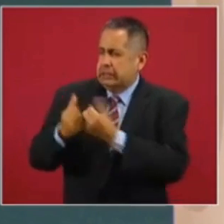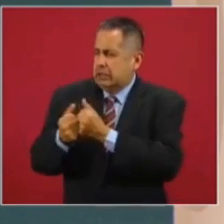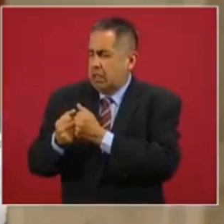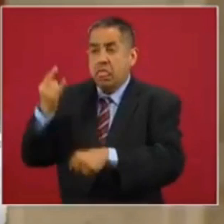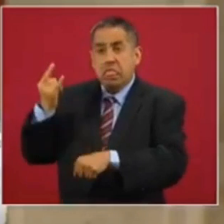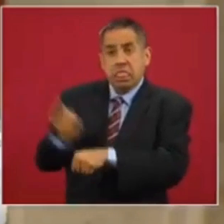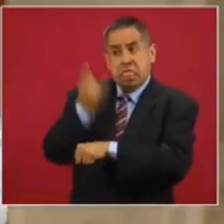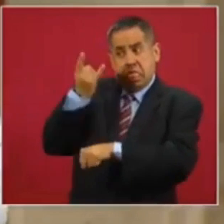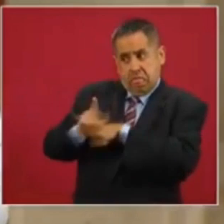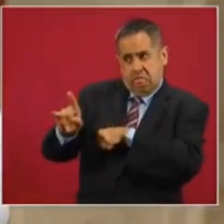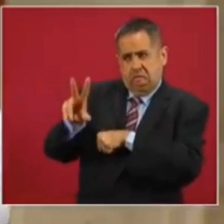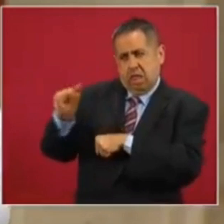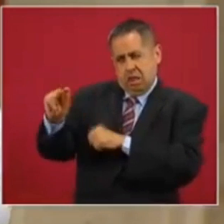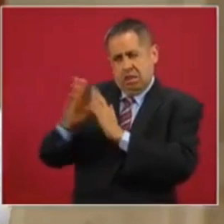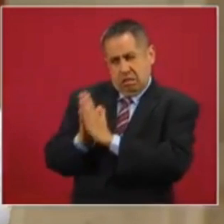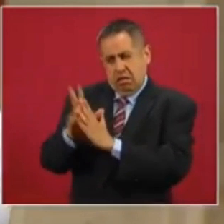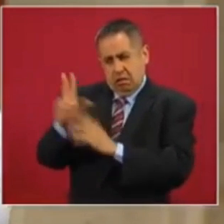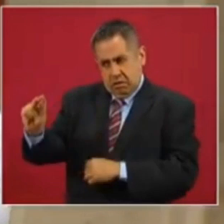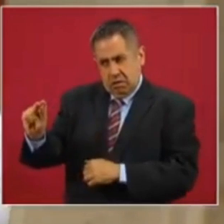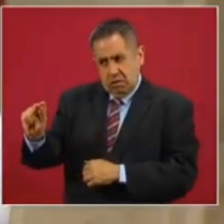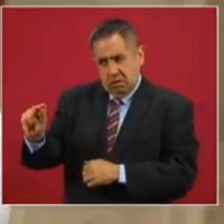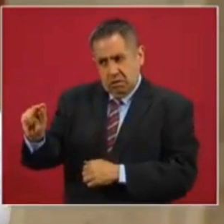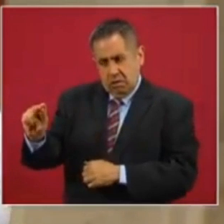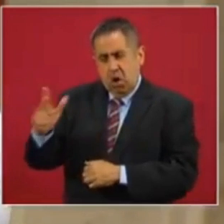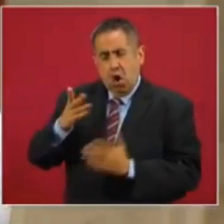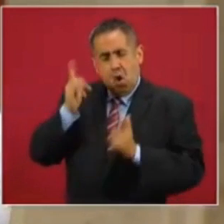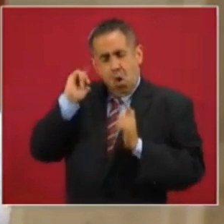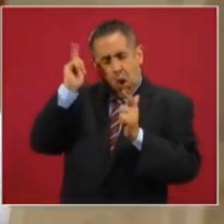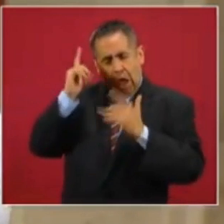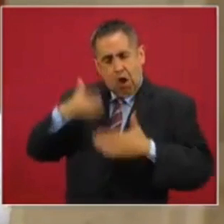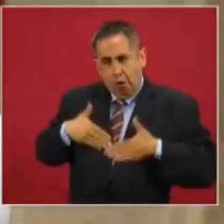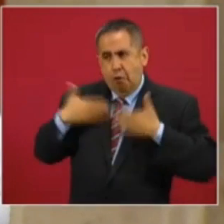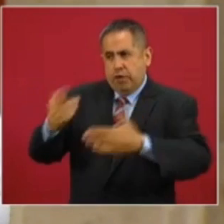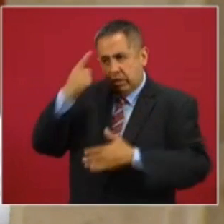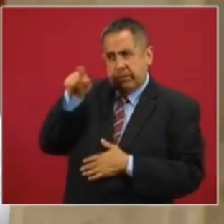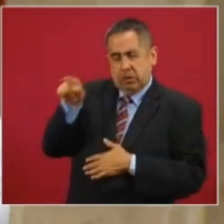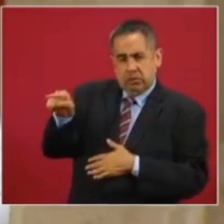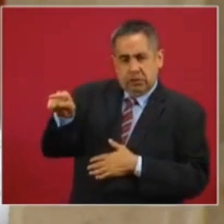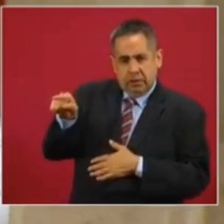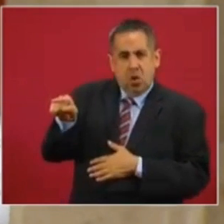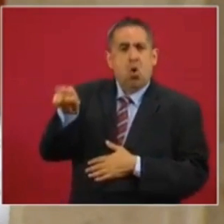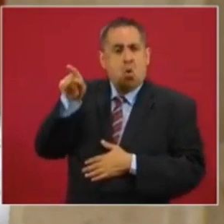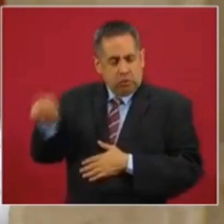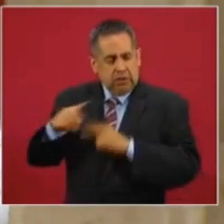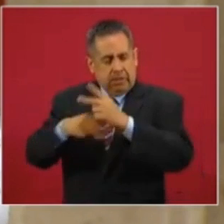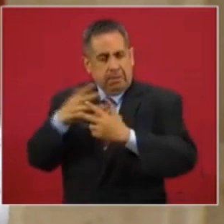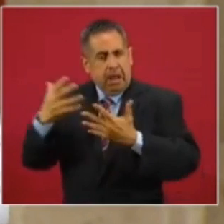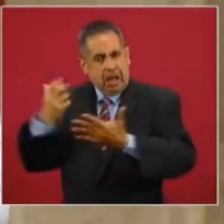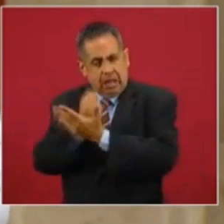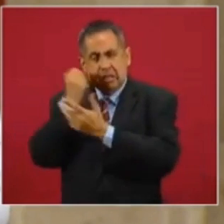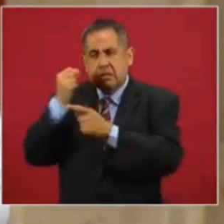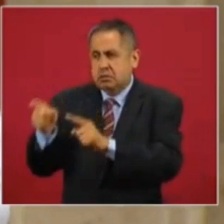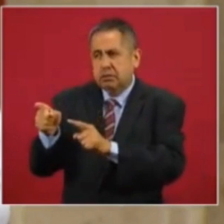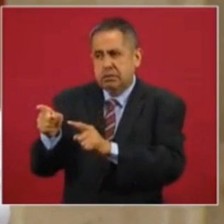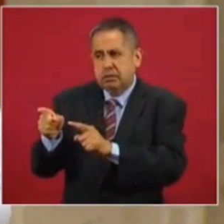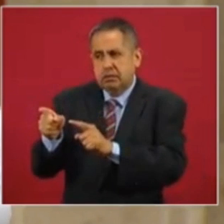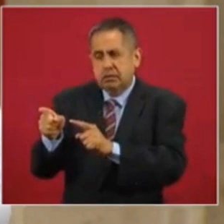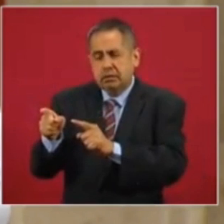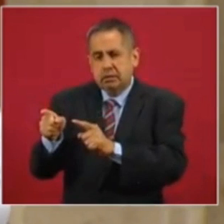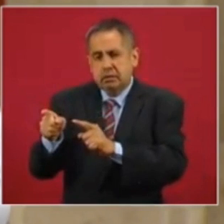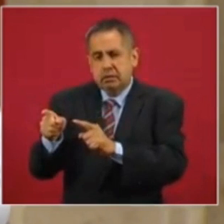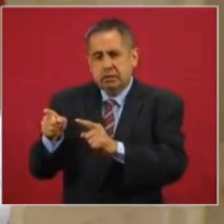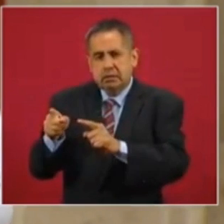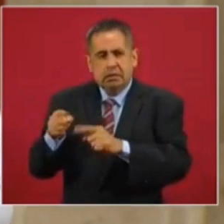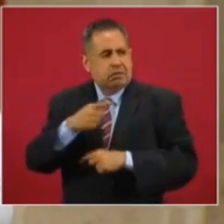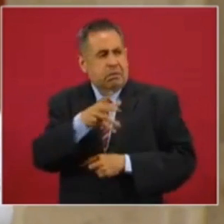defraude tenemos esperanza en usted en que vamos a lograrlo para